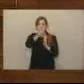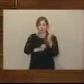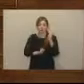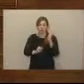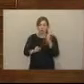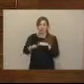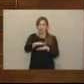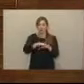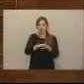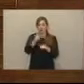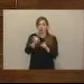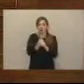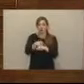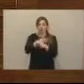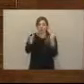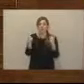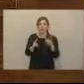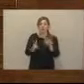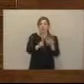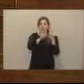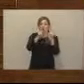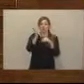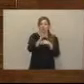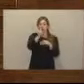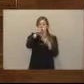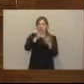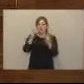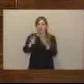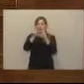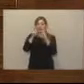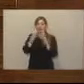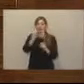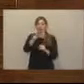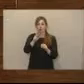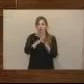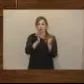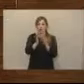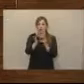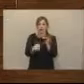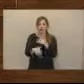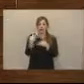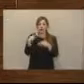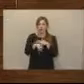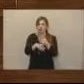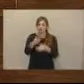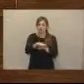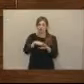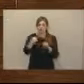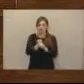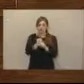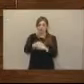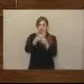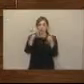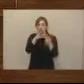Público, la Ley 7.007, de 12 de abril, legislación básica de la función pública, que incluye a los trabajadores del ERA